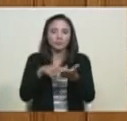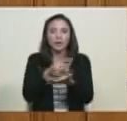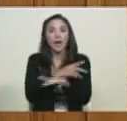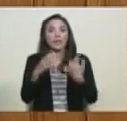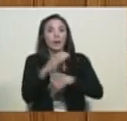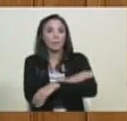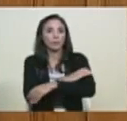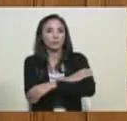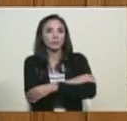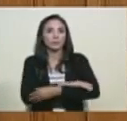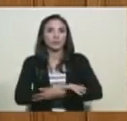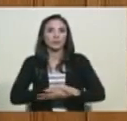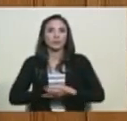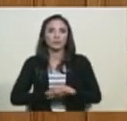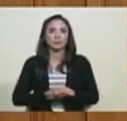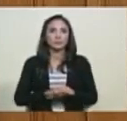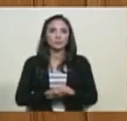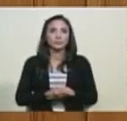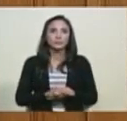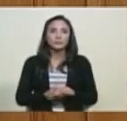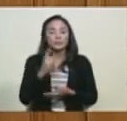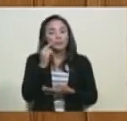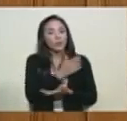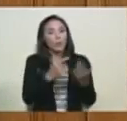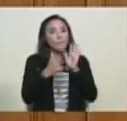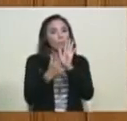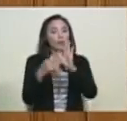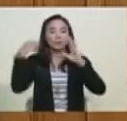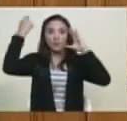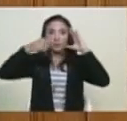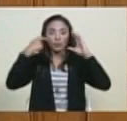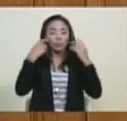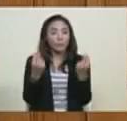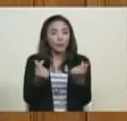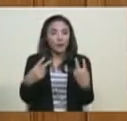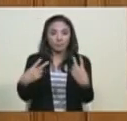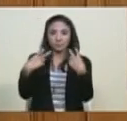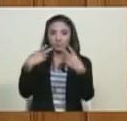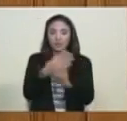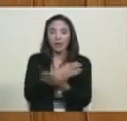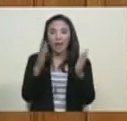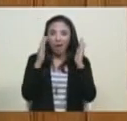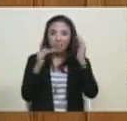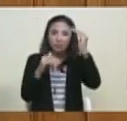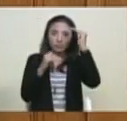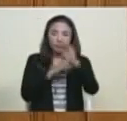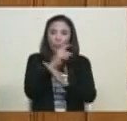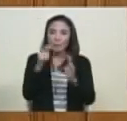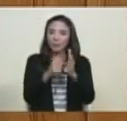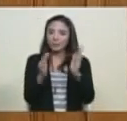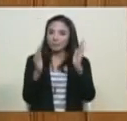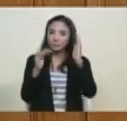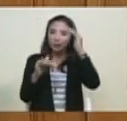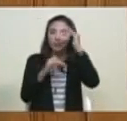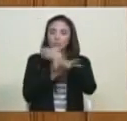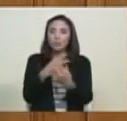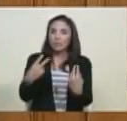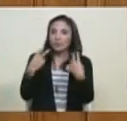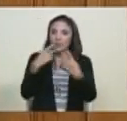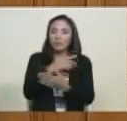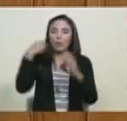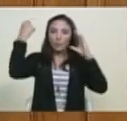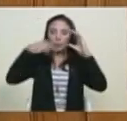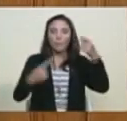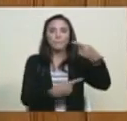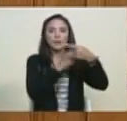derecha venezolana. Yo quiero compartir con ustedes y que le pongan mucha atención, mucha atención, mucha, mucha atención a